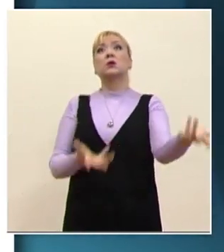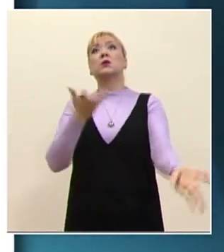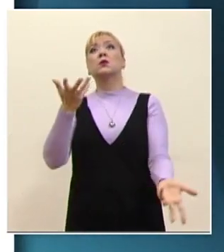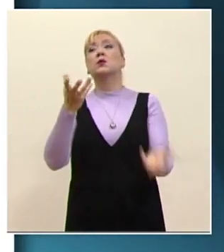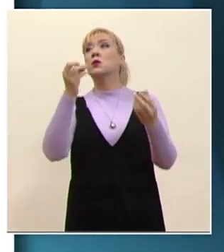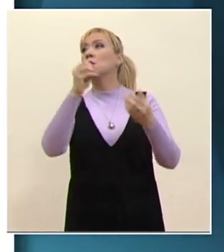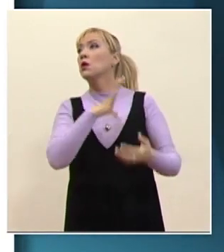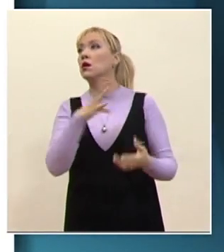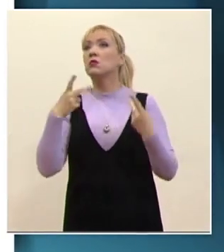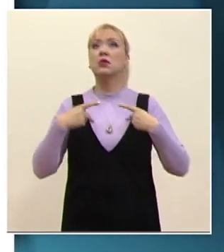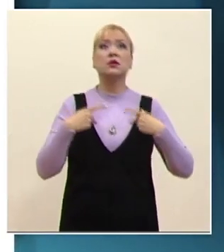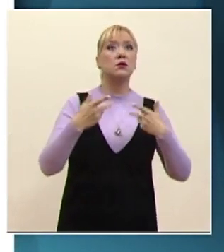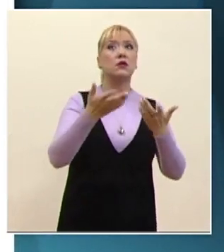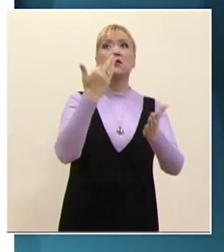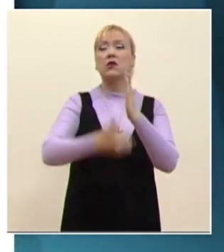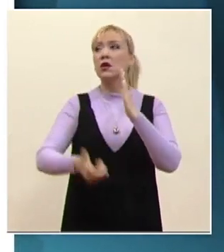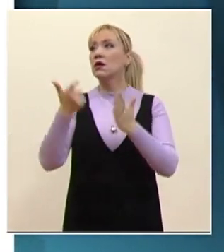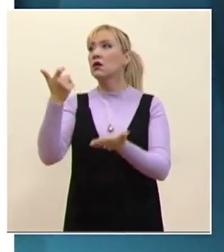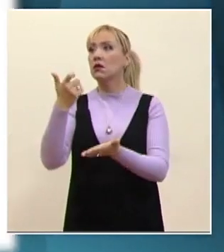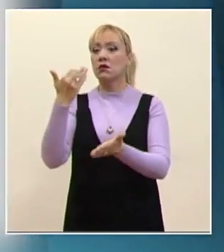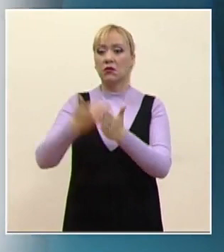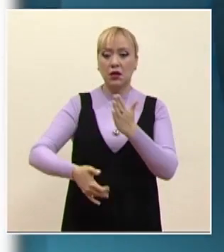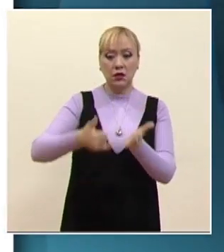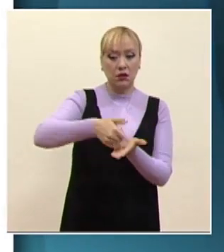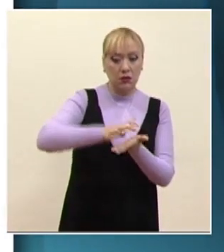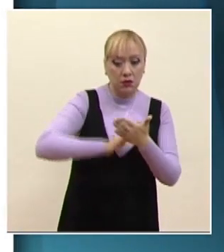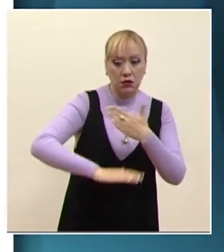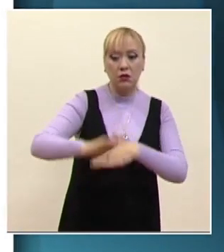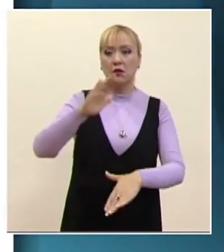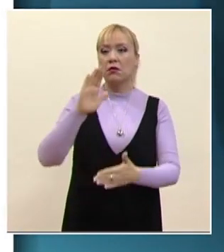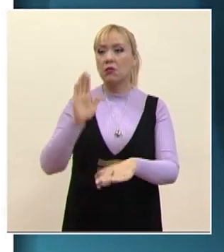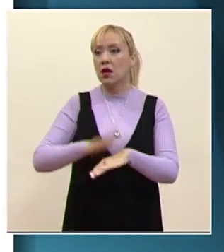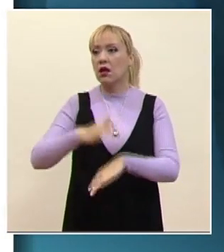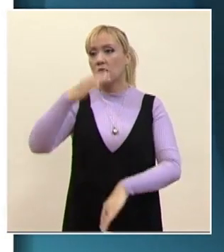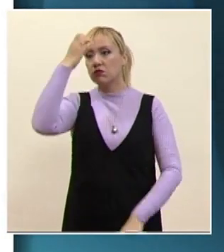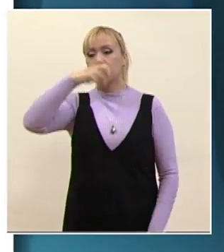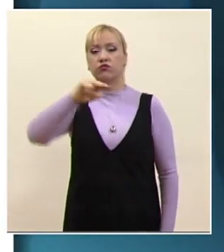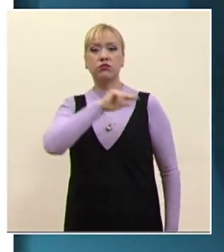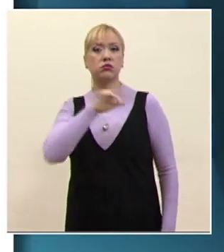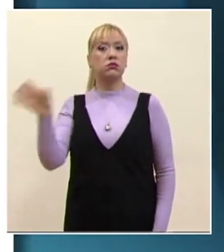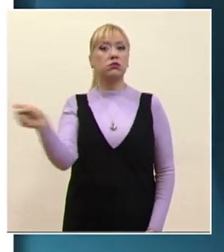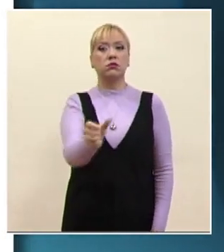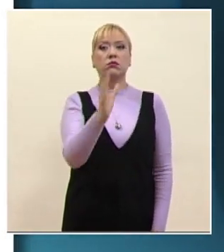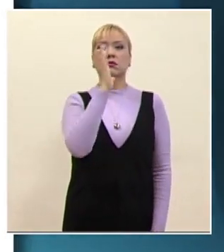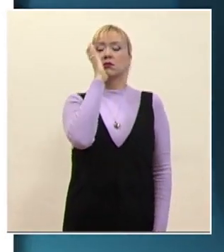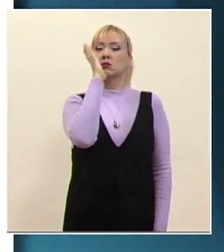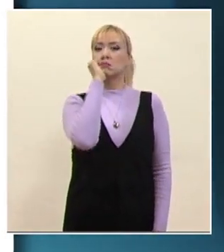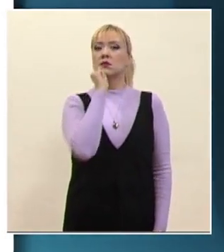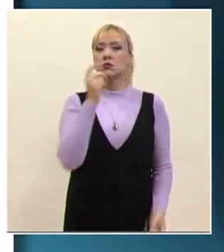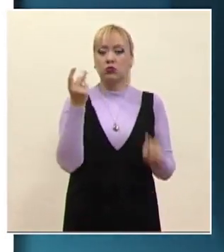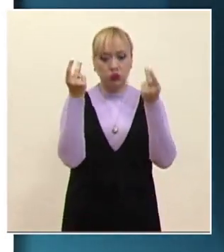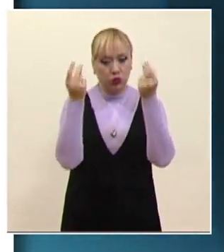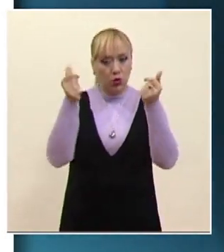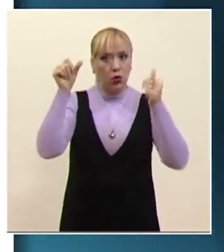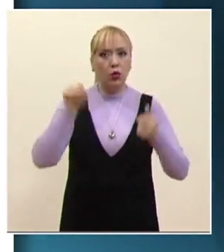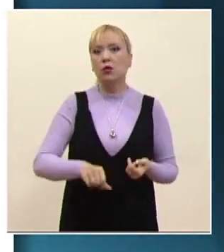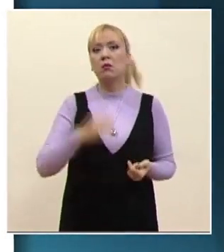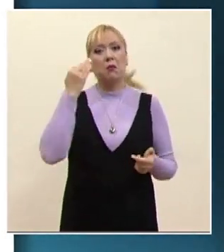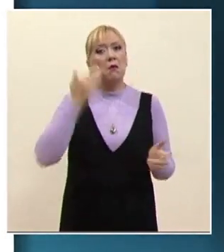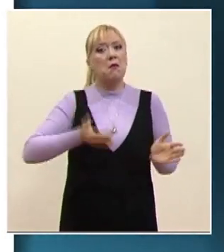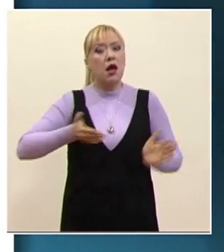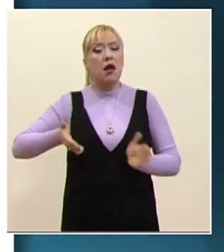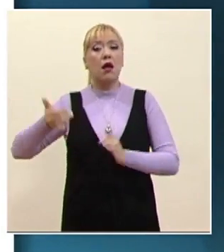cumplir con la obligación de brindar justicia de manera pronta y especializada. Además, afectaría prestaciones de trabajadores y